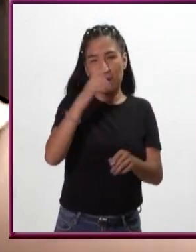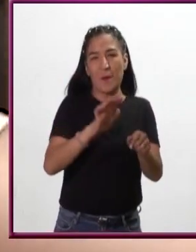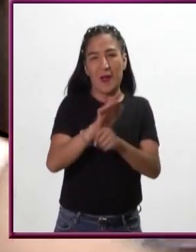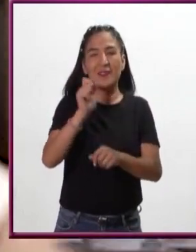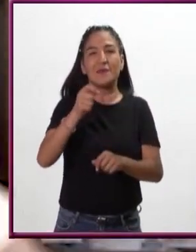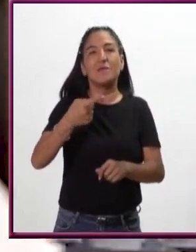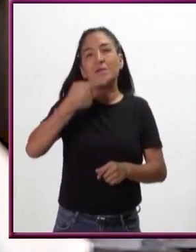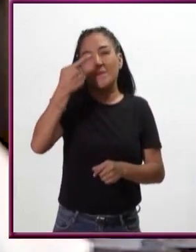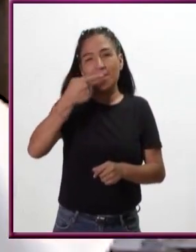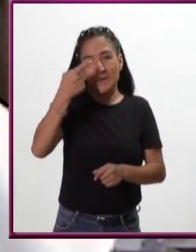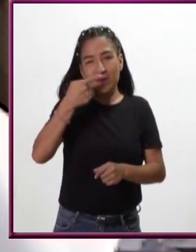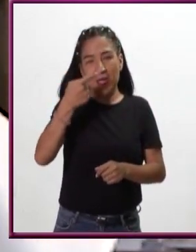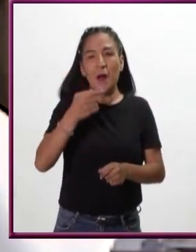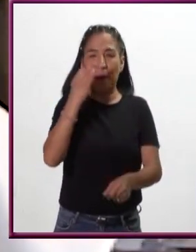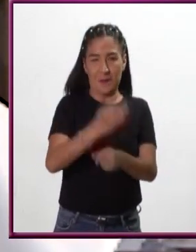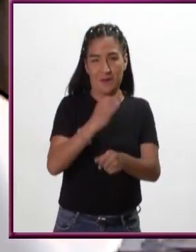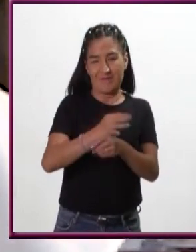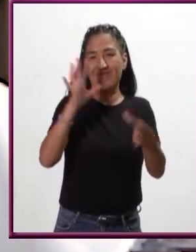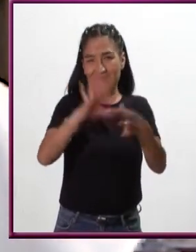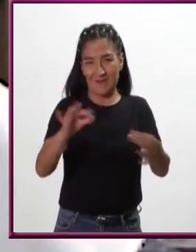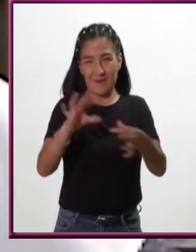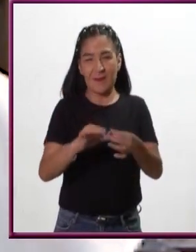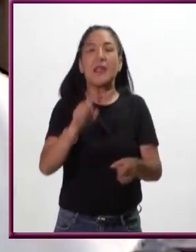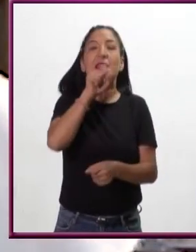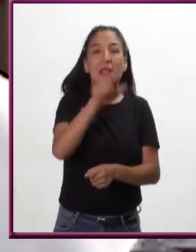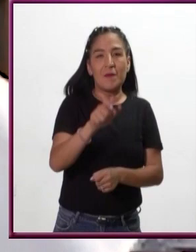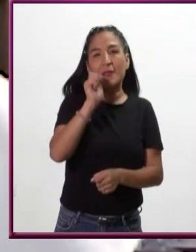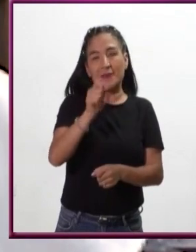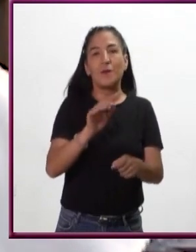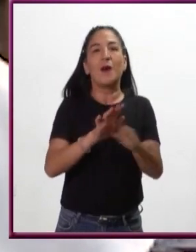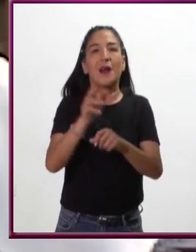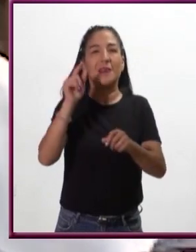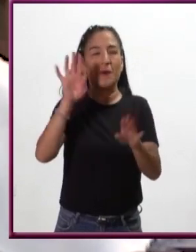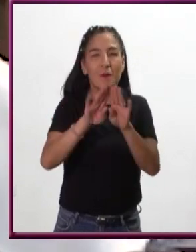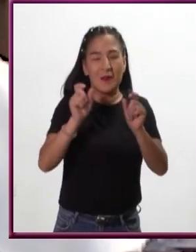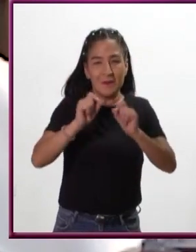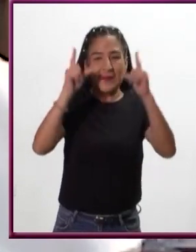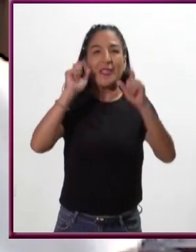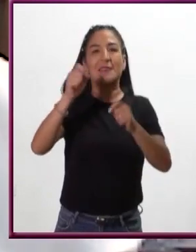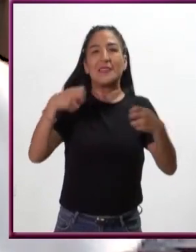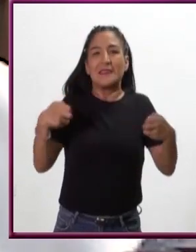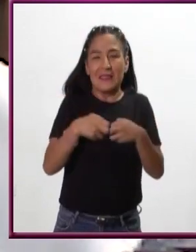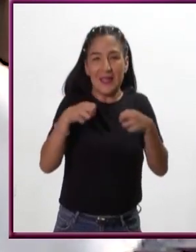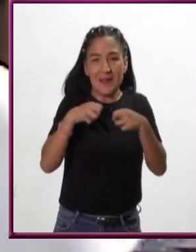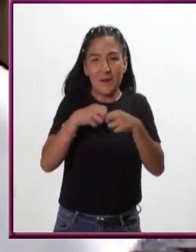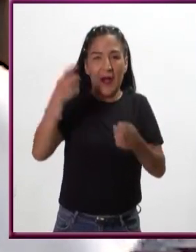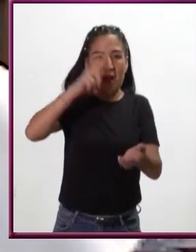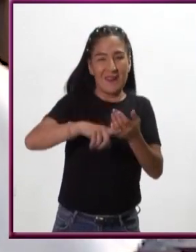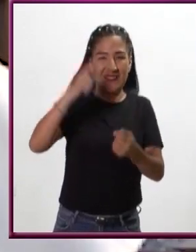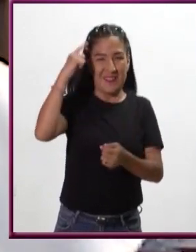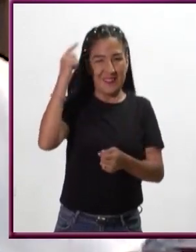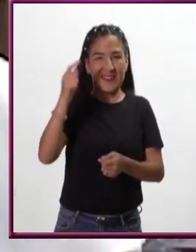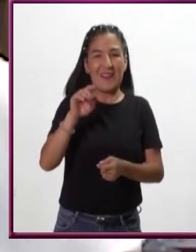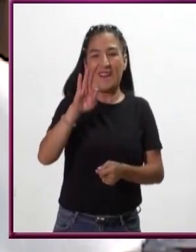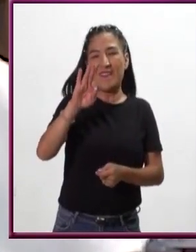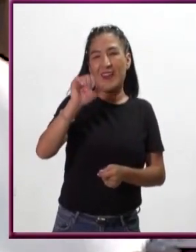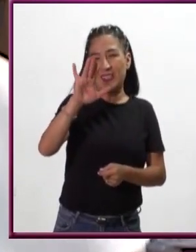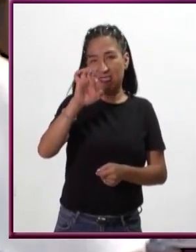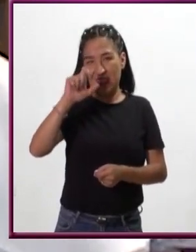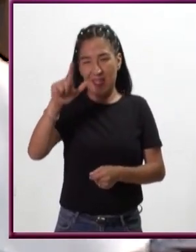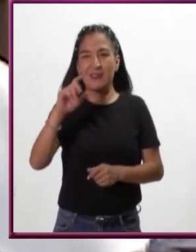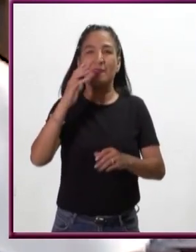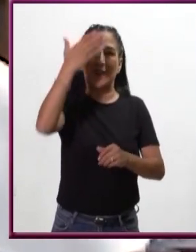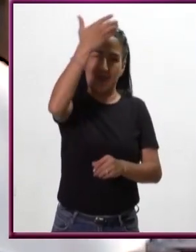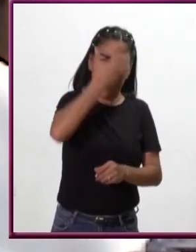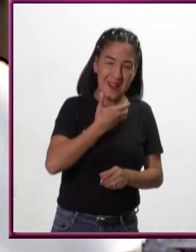el sistema olfativo, del cual vamos a hablar en un momento, y también activa nervios como el nervio